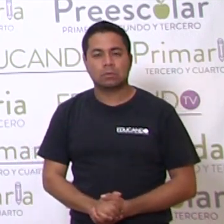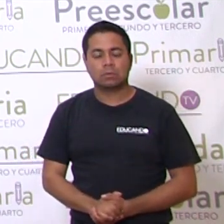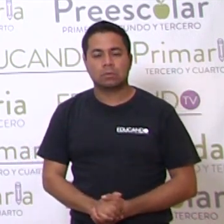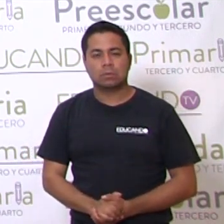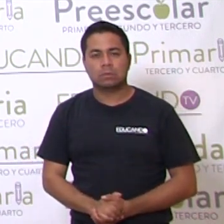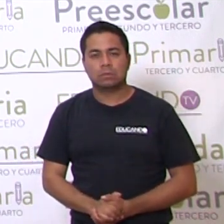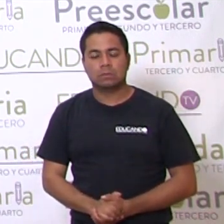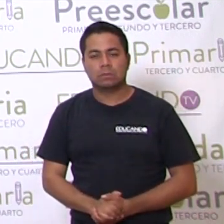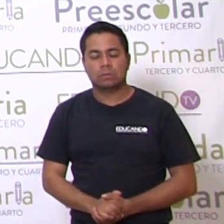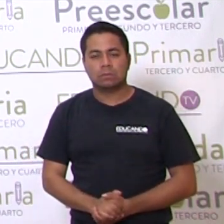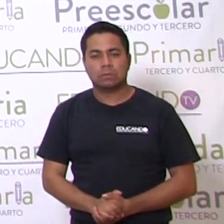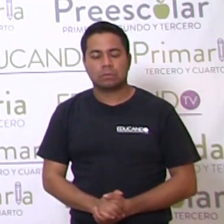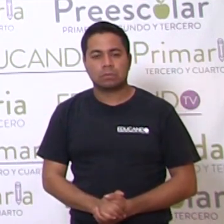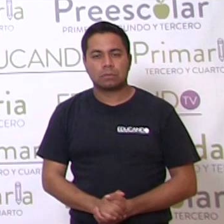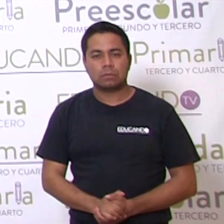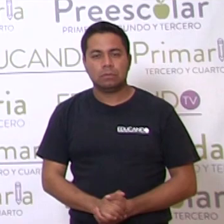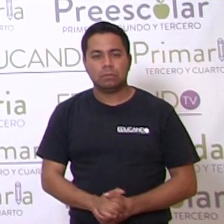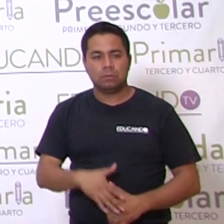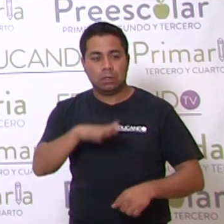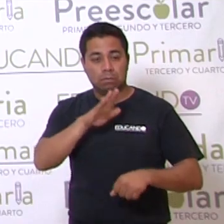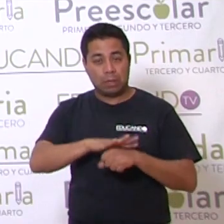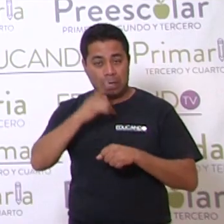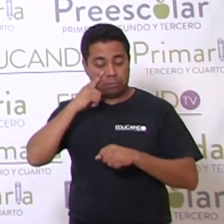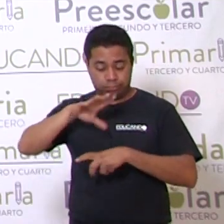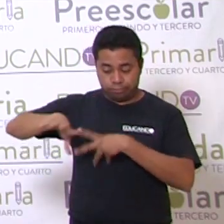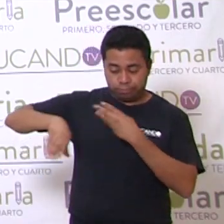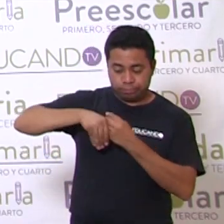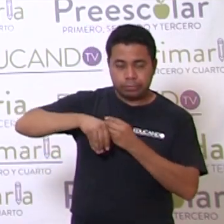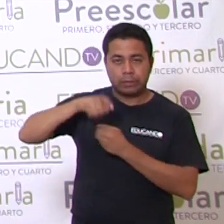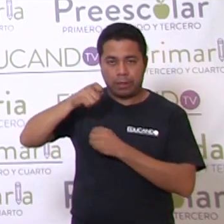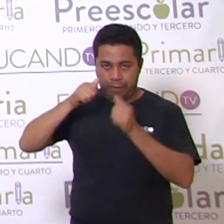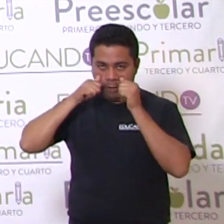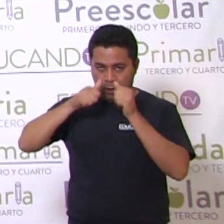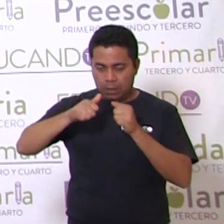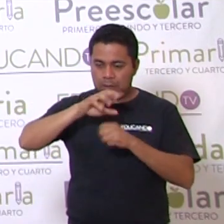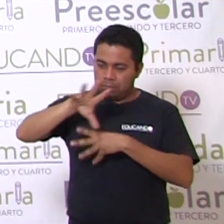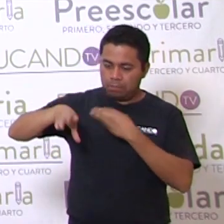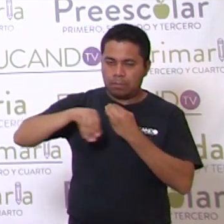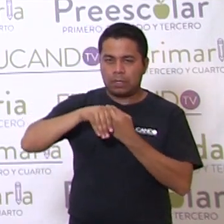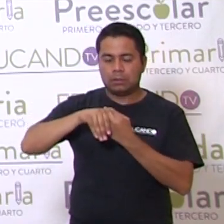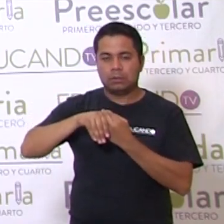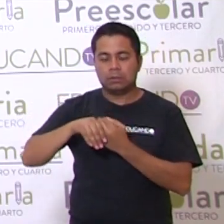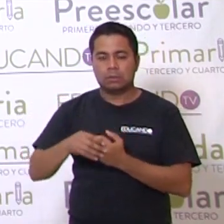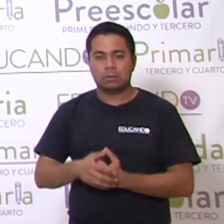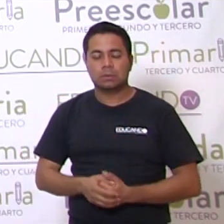preposición más, atención con esto, más